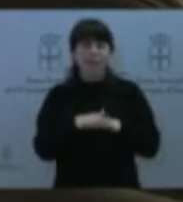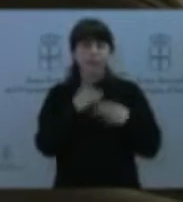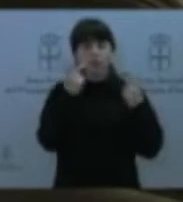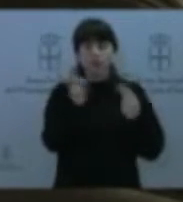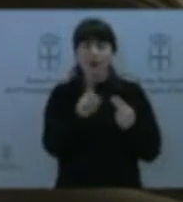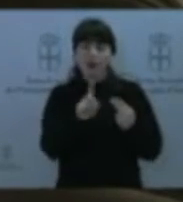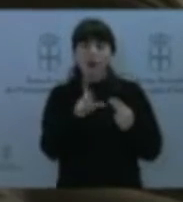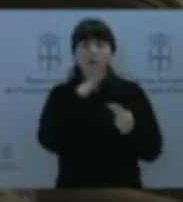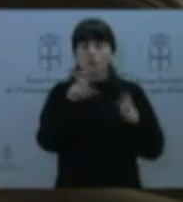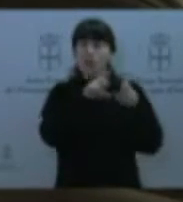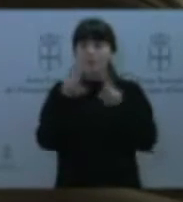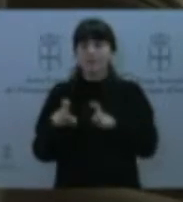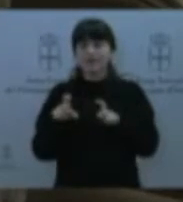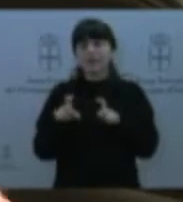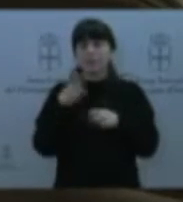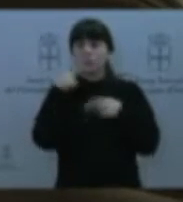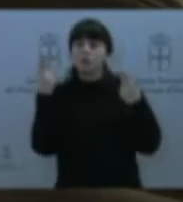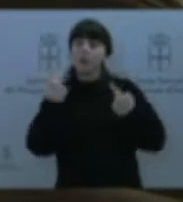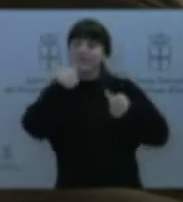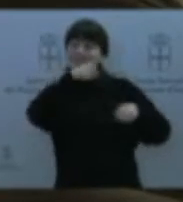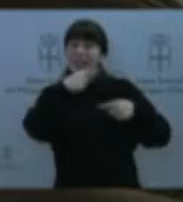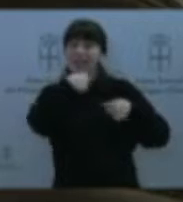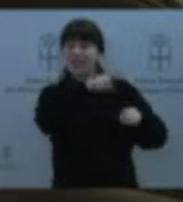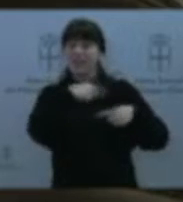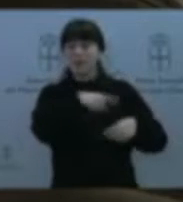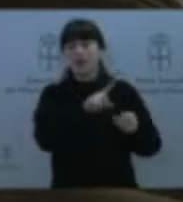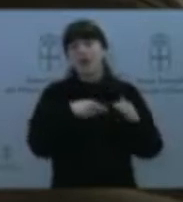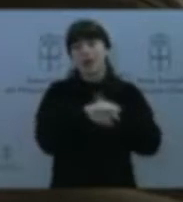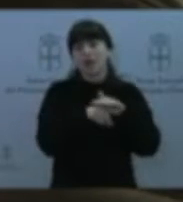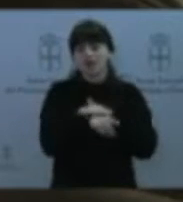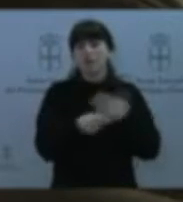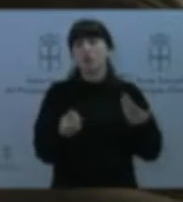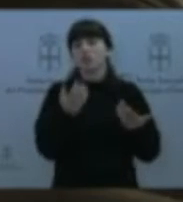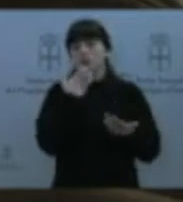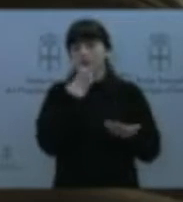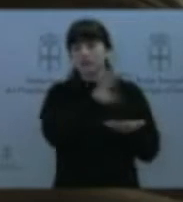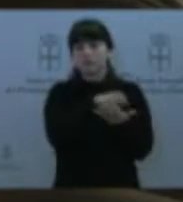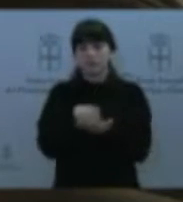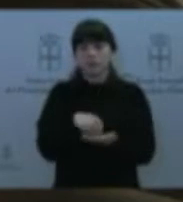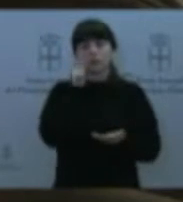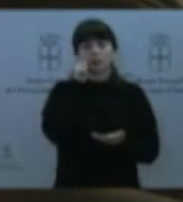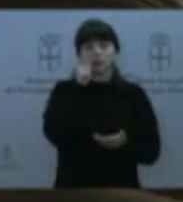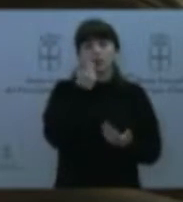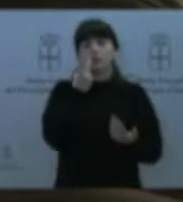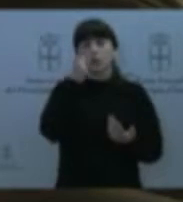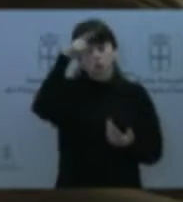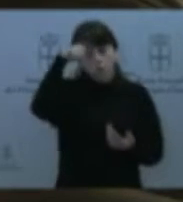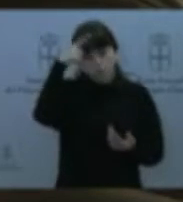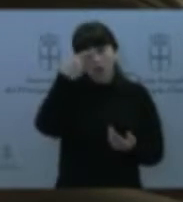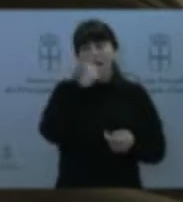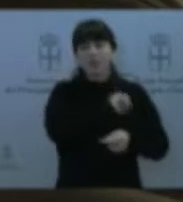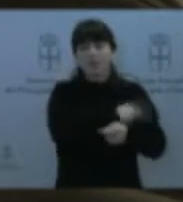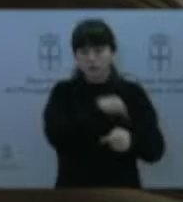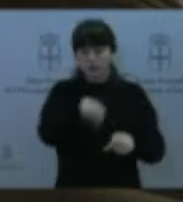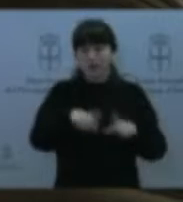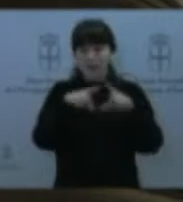servicios públicos, en este caso equipamientos de índole cultural, turística y deportiva ubicados en el Principado de Asturias, así como la provisión de infraestructuras